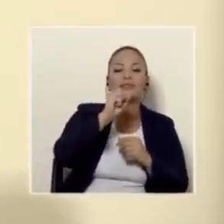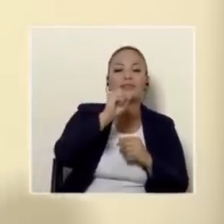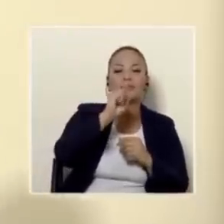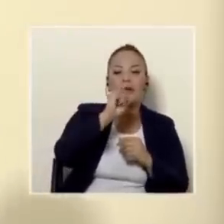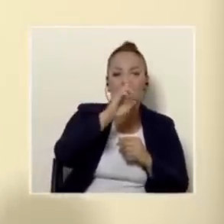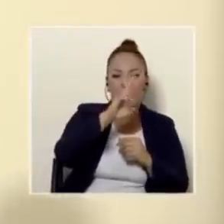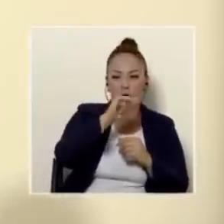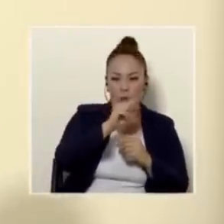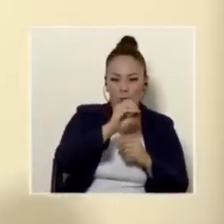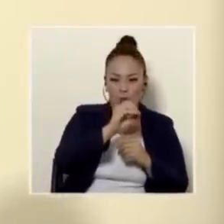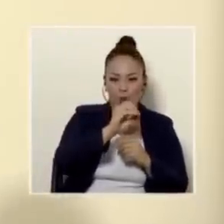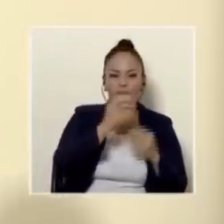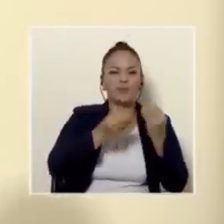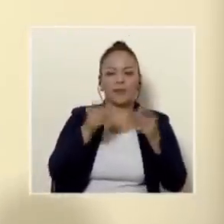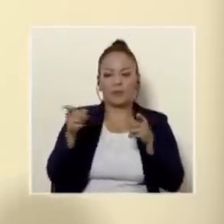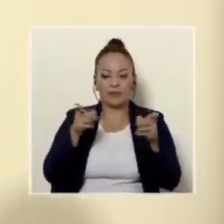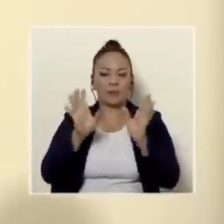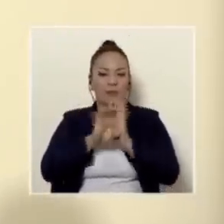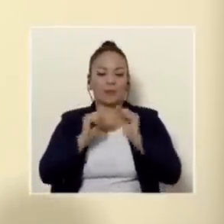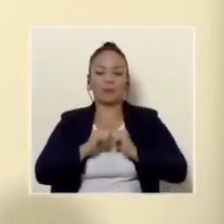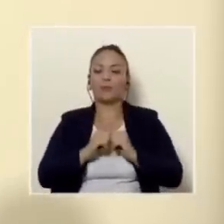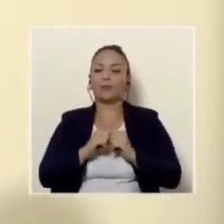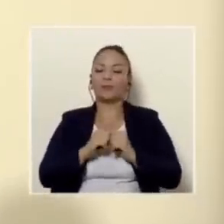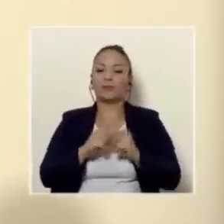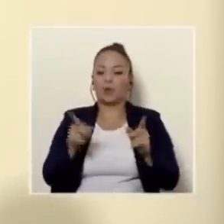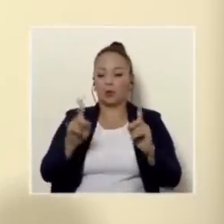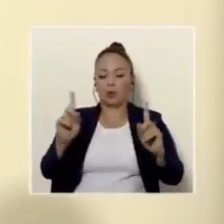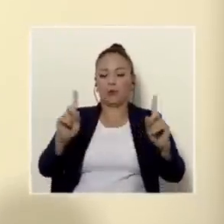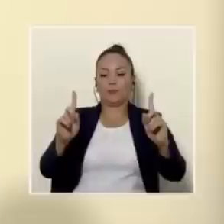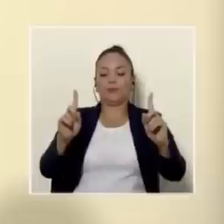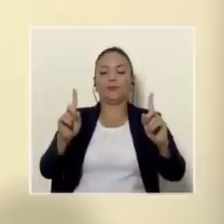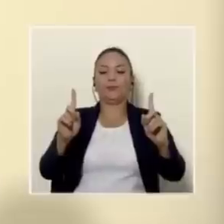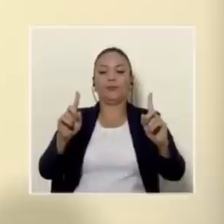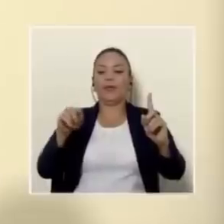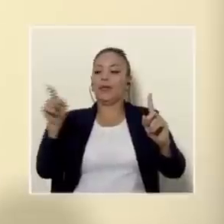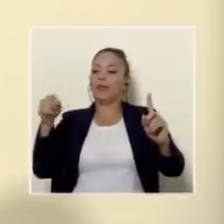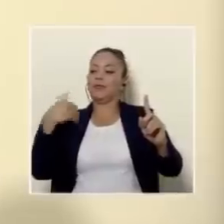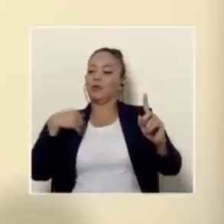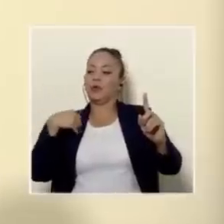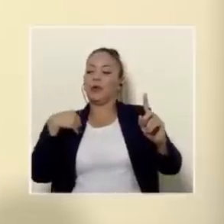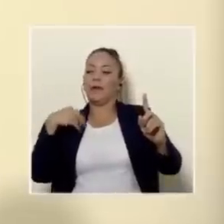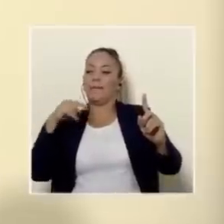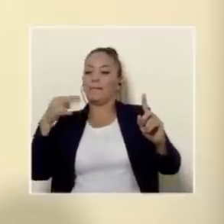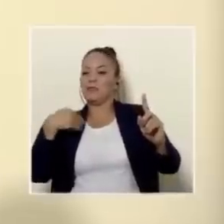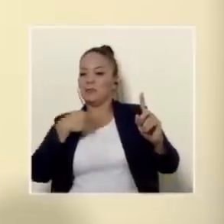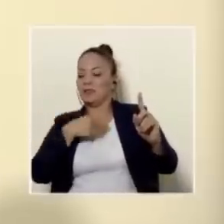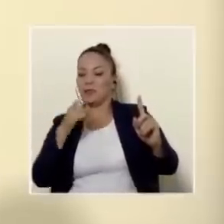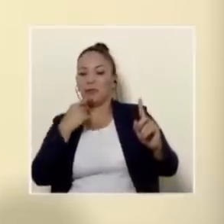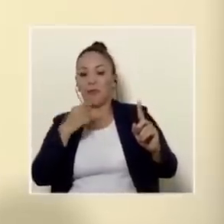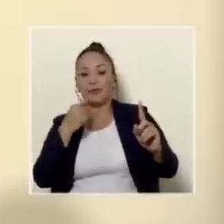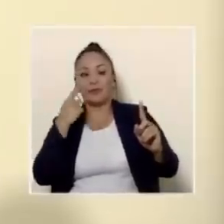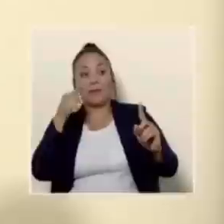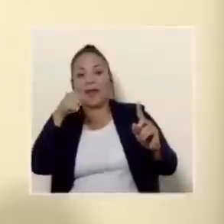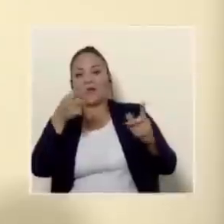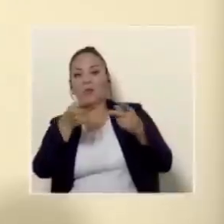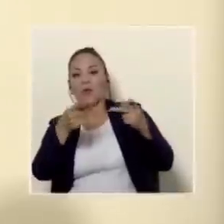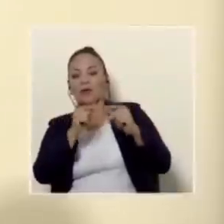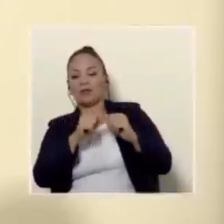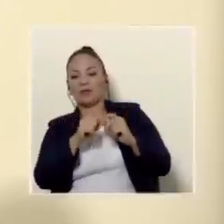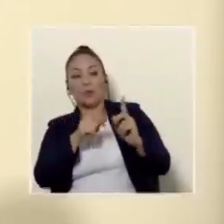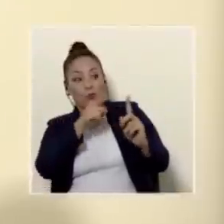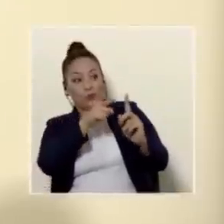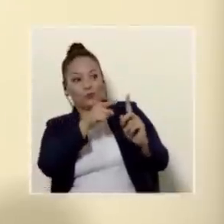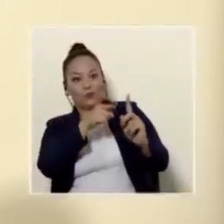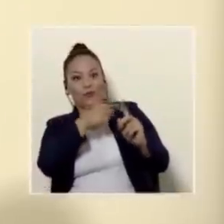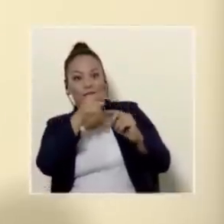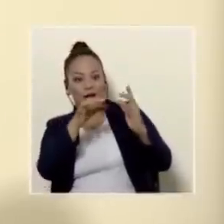Comisario. Comisionado a comisario. Y al señor ministro o al señor viceministro le dice, vea, hay un ascenso aquí. ¿Usted